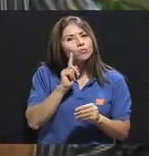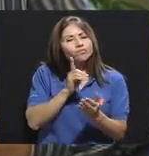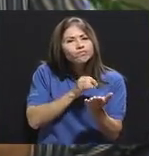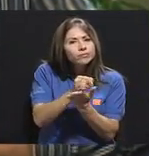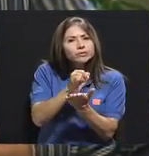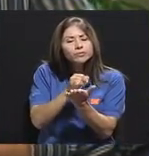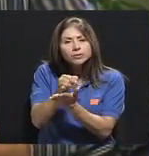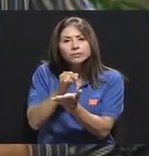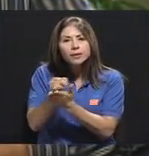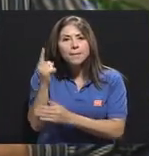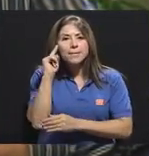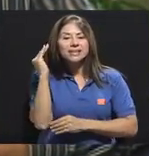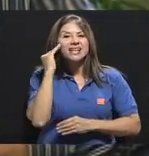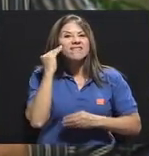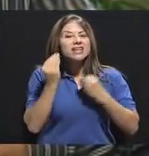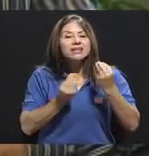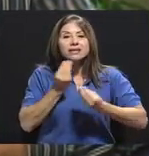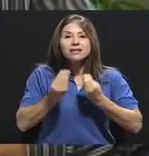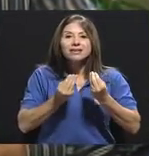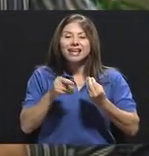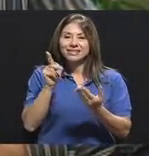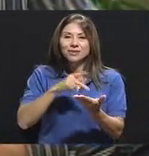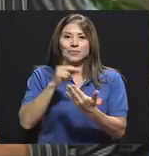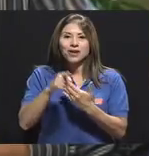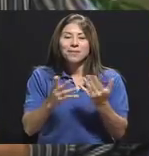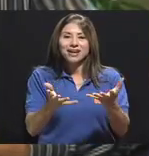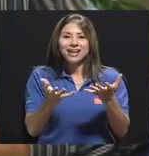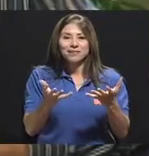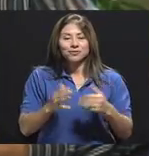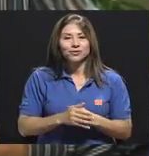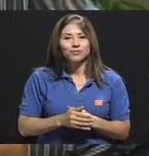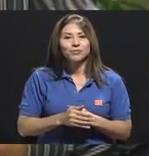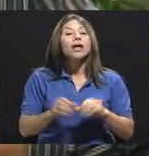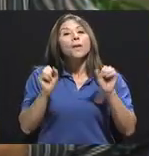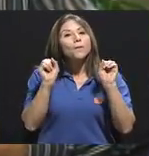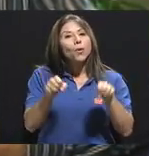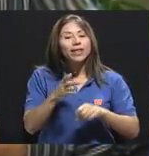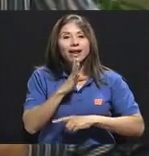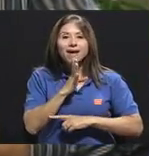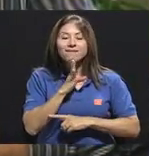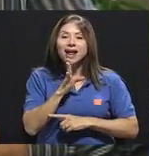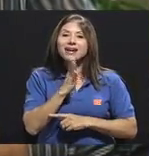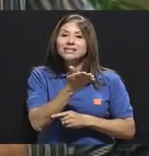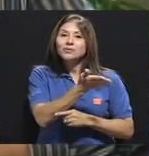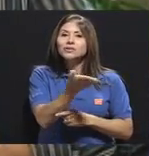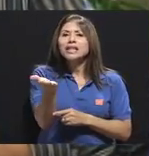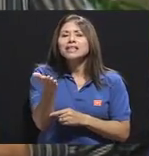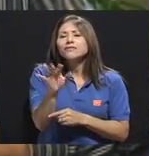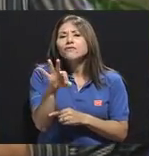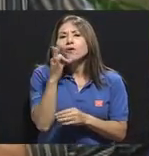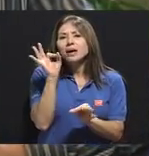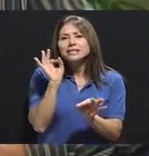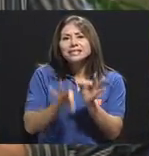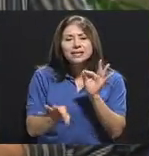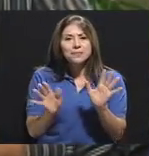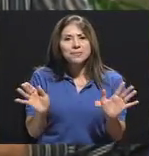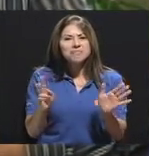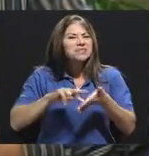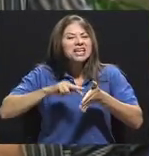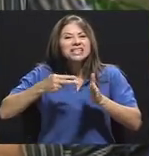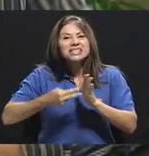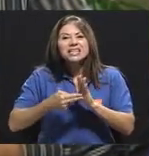qué se trata Y eso es lo que en nuestro programa pretendemos el día de hoy poder hablarles en términos muy simples Qué es el